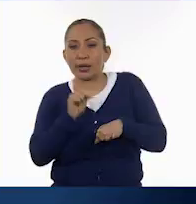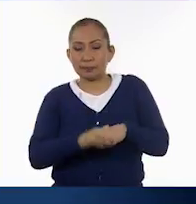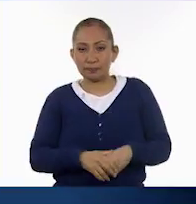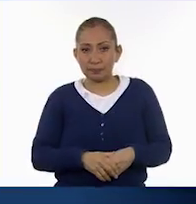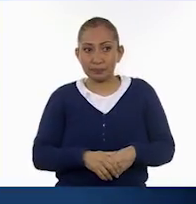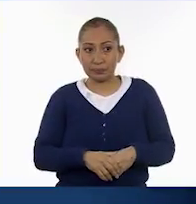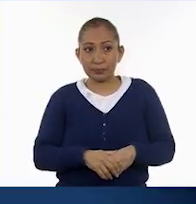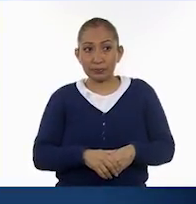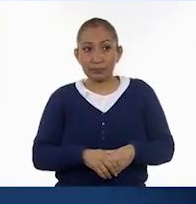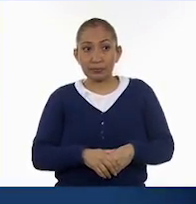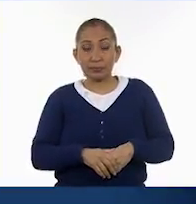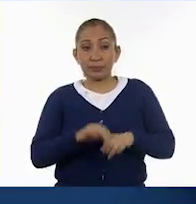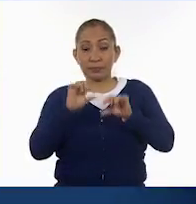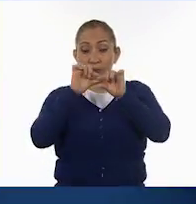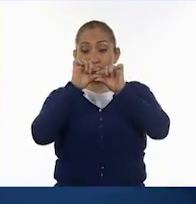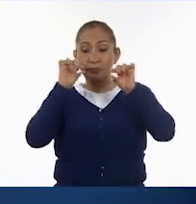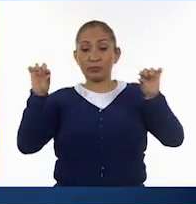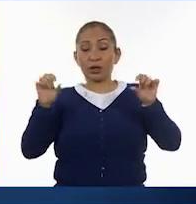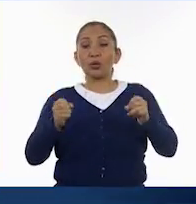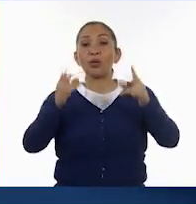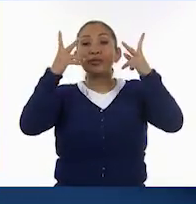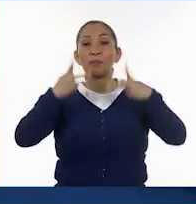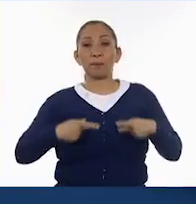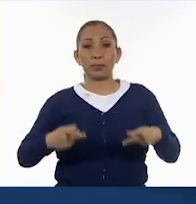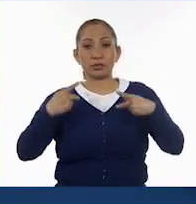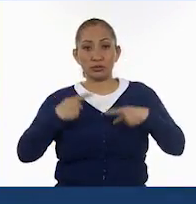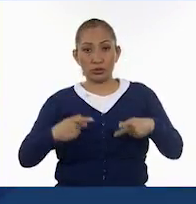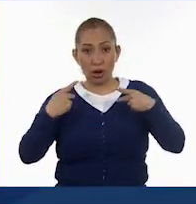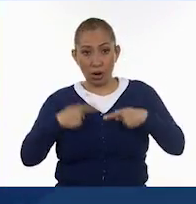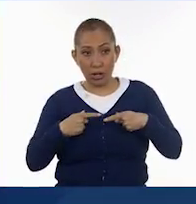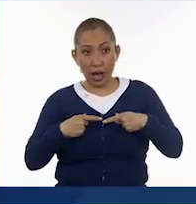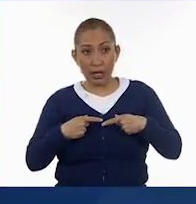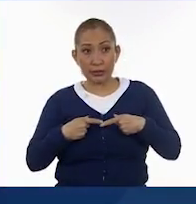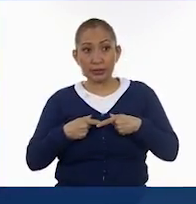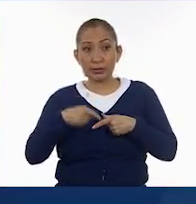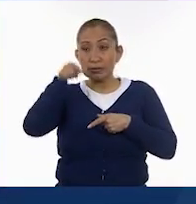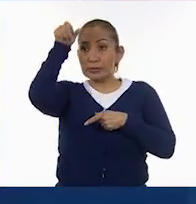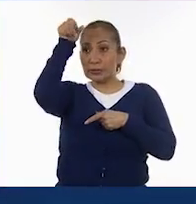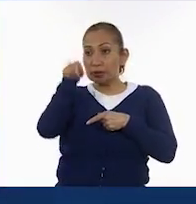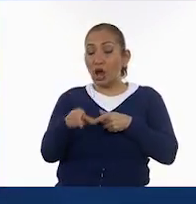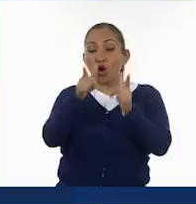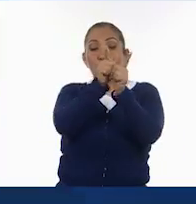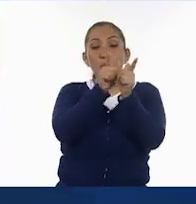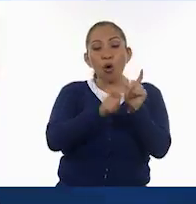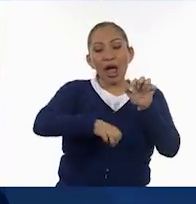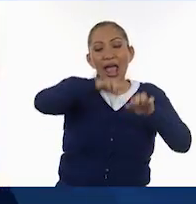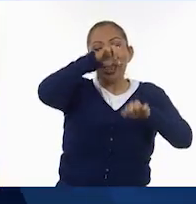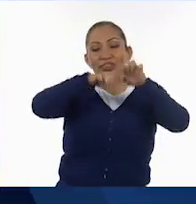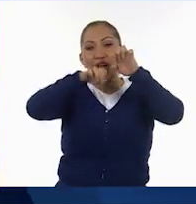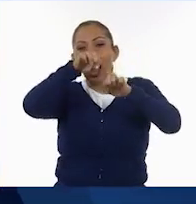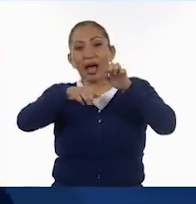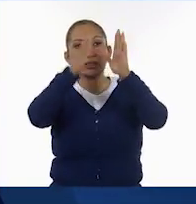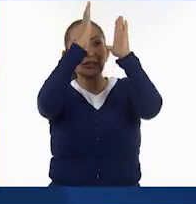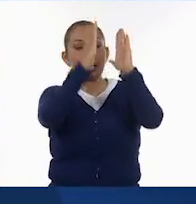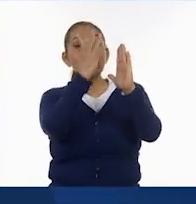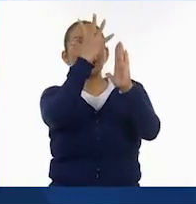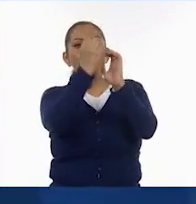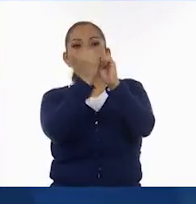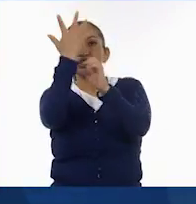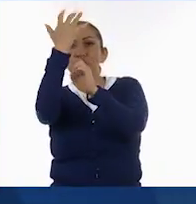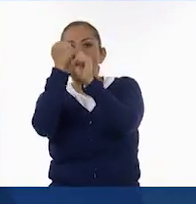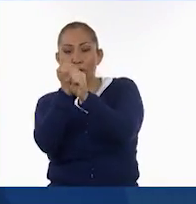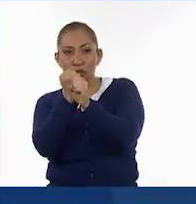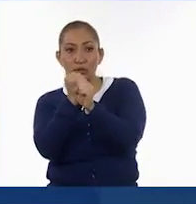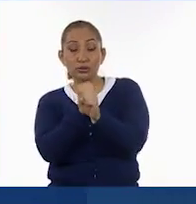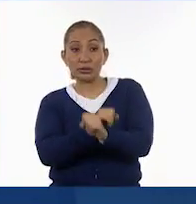El eje horizontal muestra la cantidad de población. El eje vertical, los grupos de edad por bloques de 5 años.